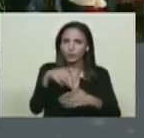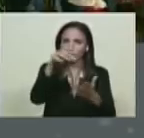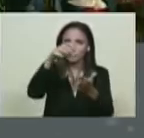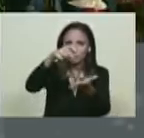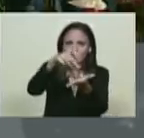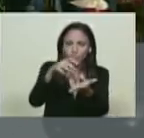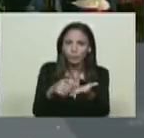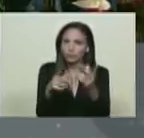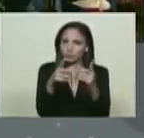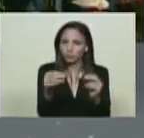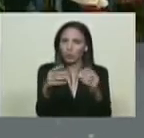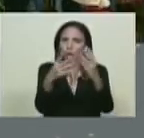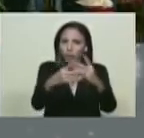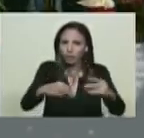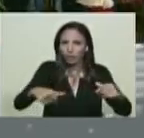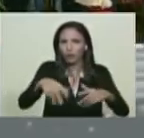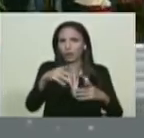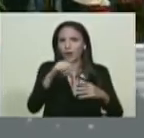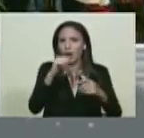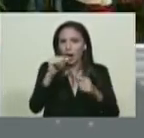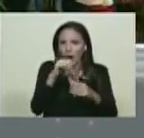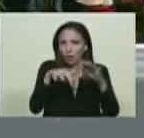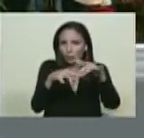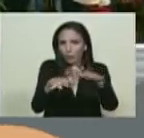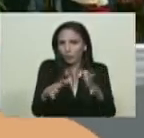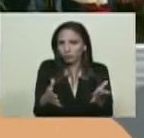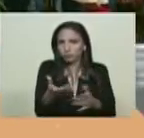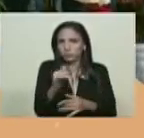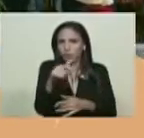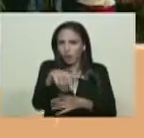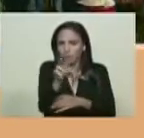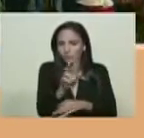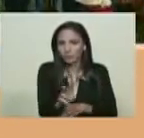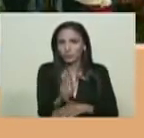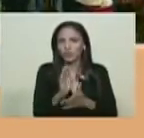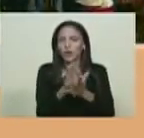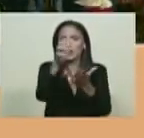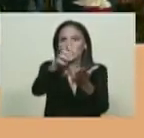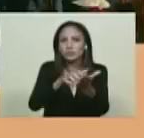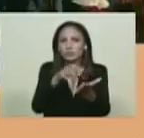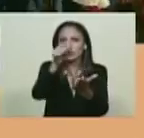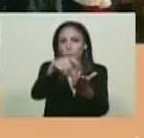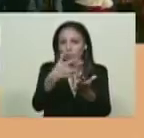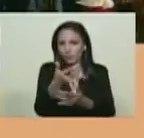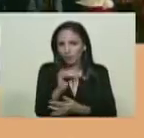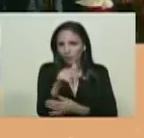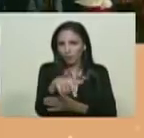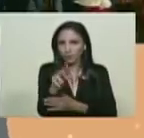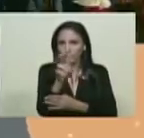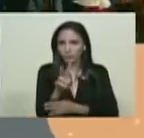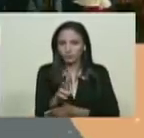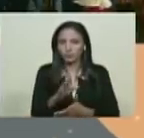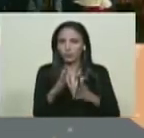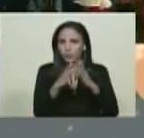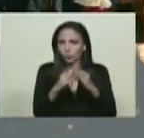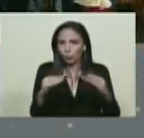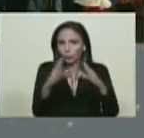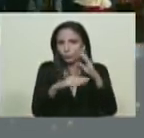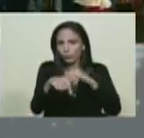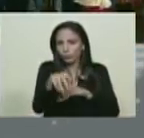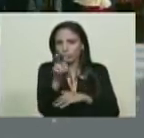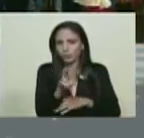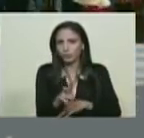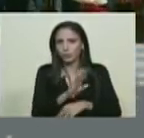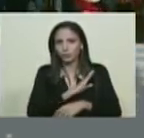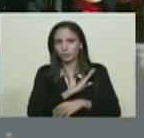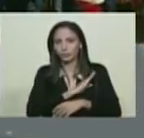Está la tierra, es venezolana, el agua es venezolana. La semilla es venezolana. Todo es venezolano.